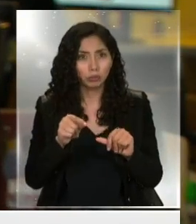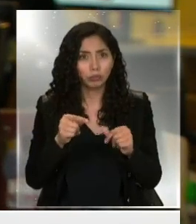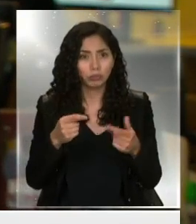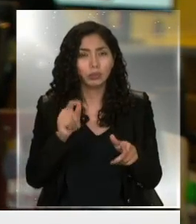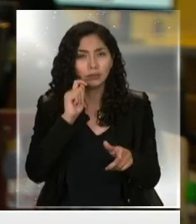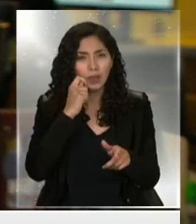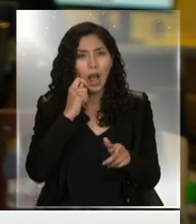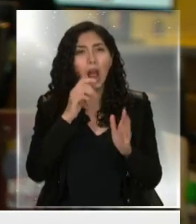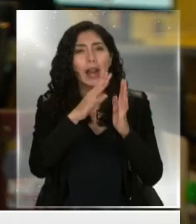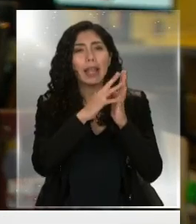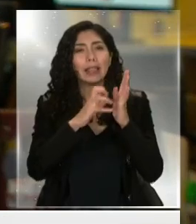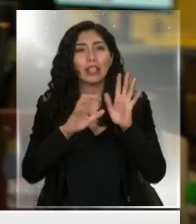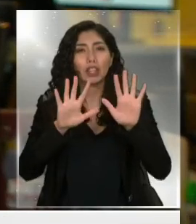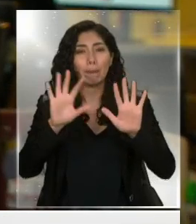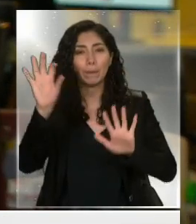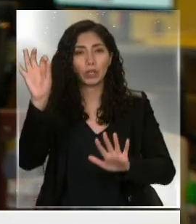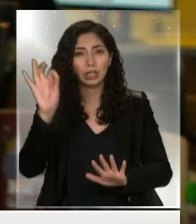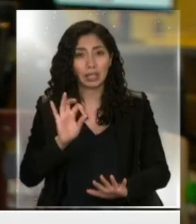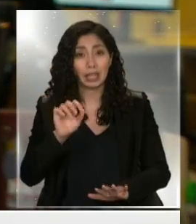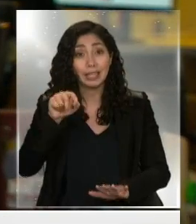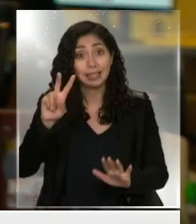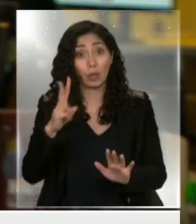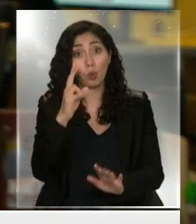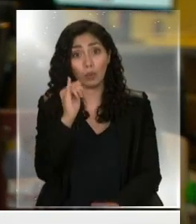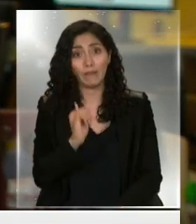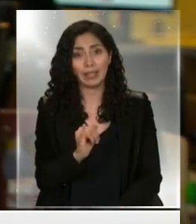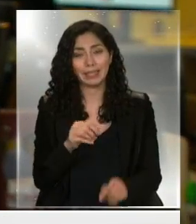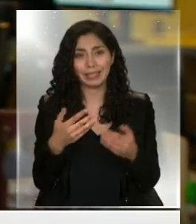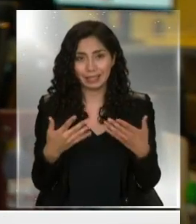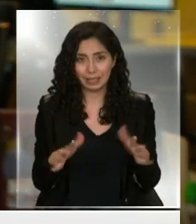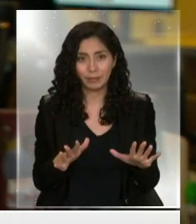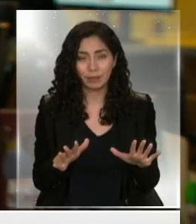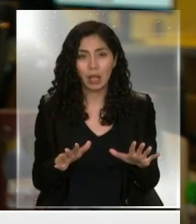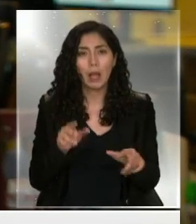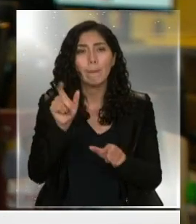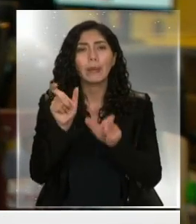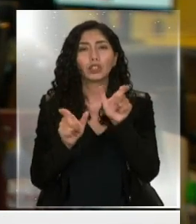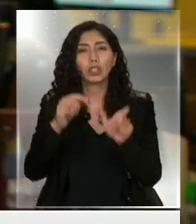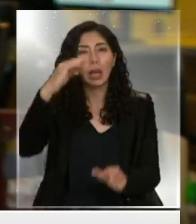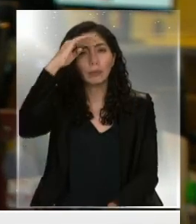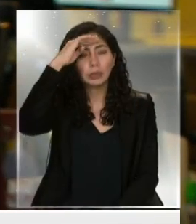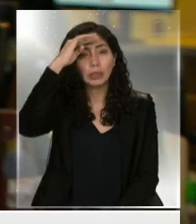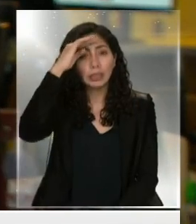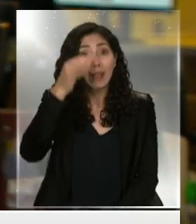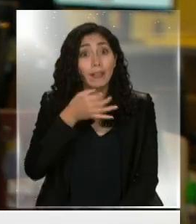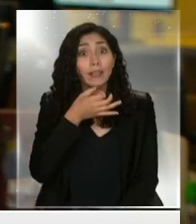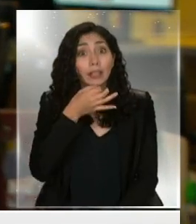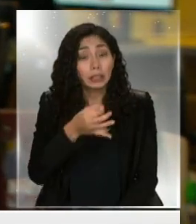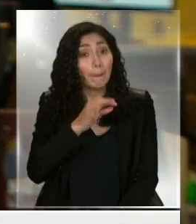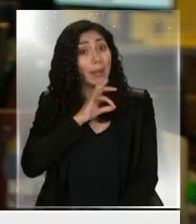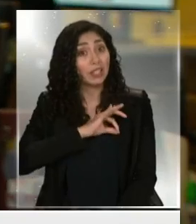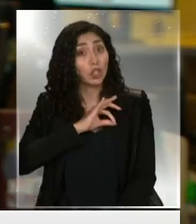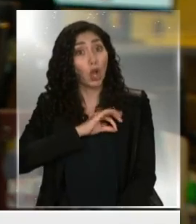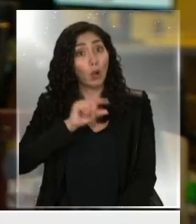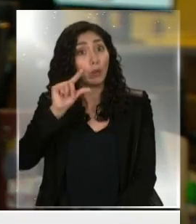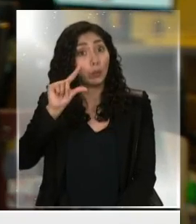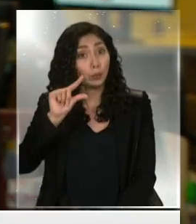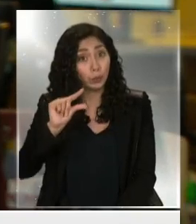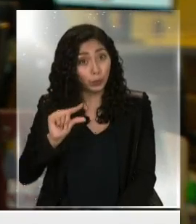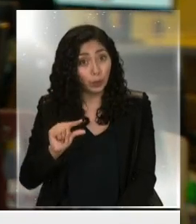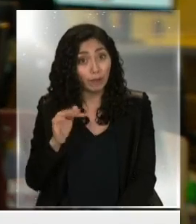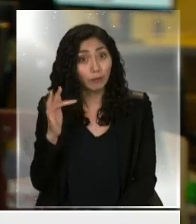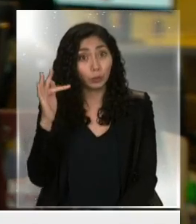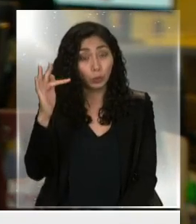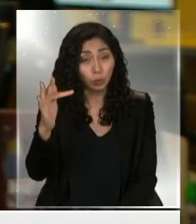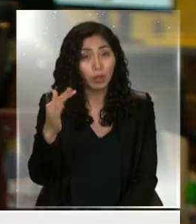del 10%, el segundo en esta oportunidad. Pero mientras los expertos advierten sobre la baja en las pensiones y el Banco Central